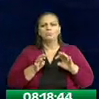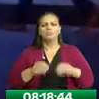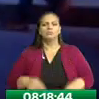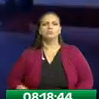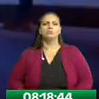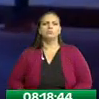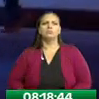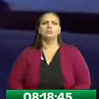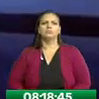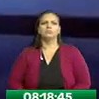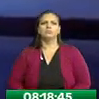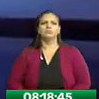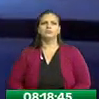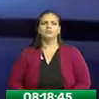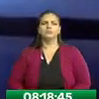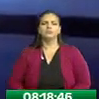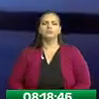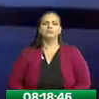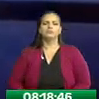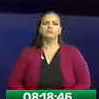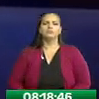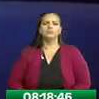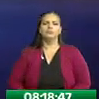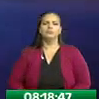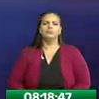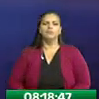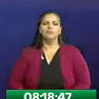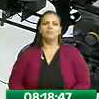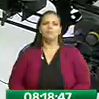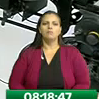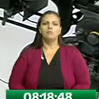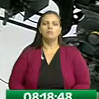madrugada, informó Charlie Pisa.